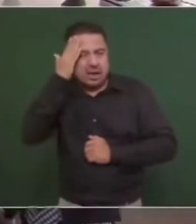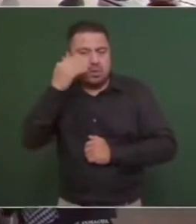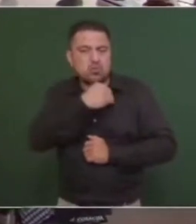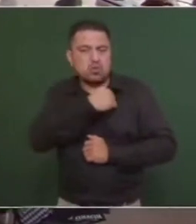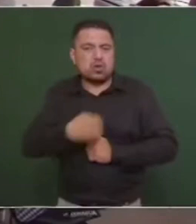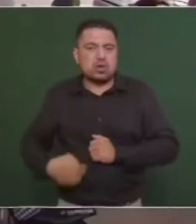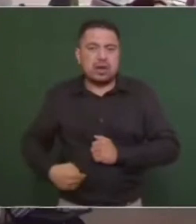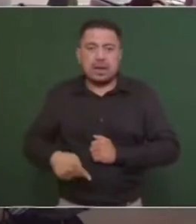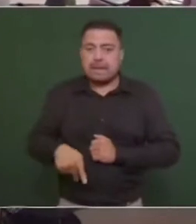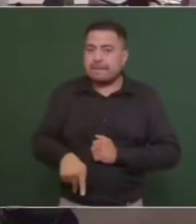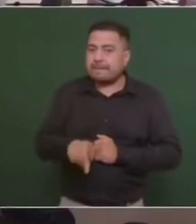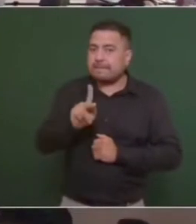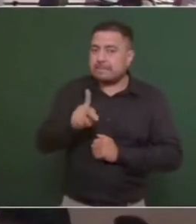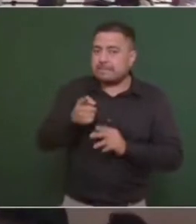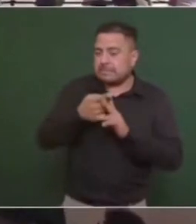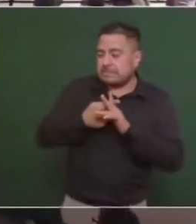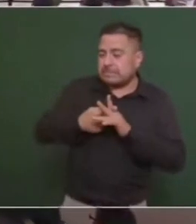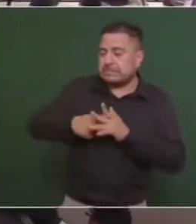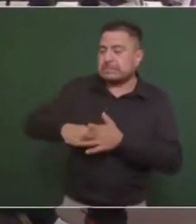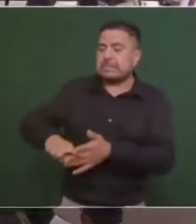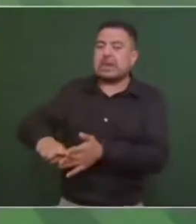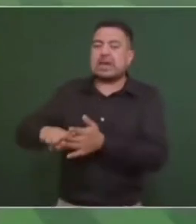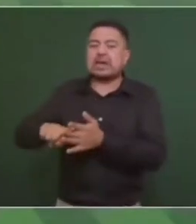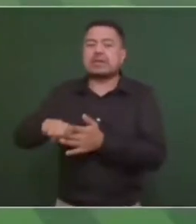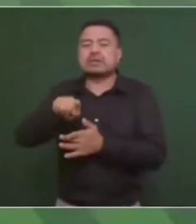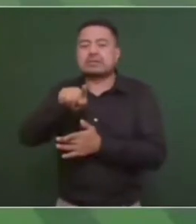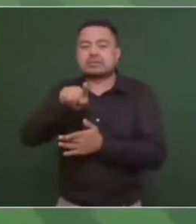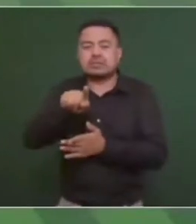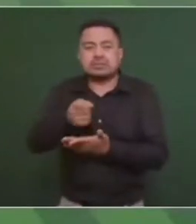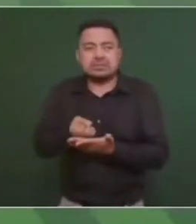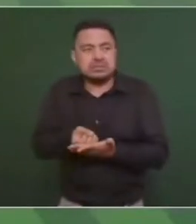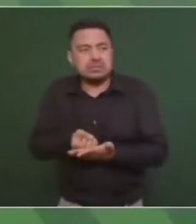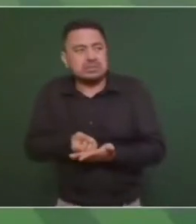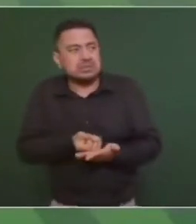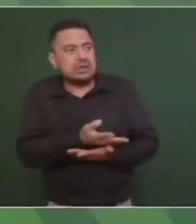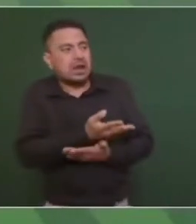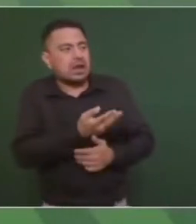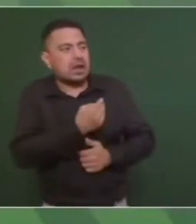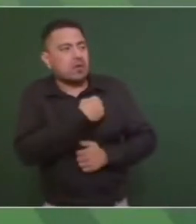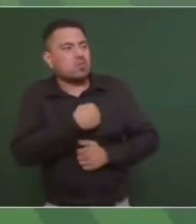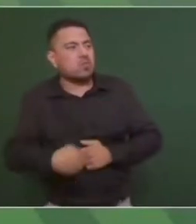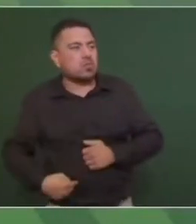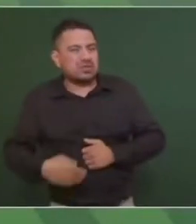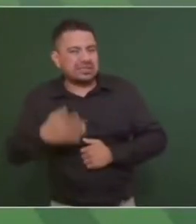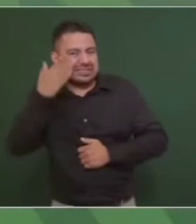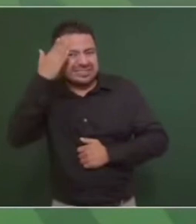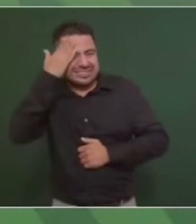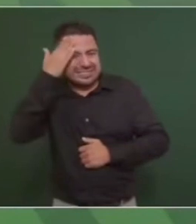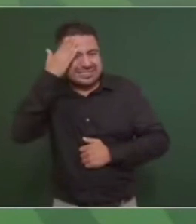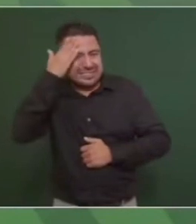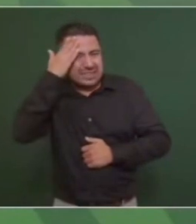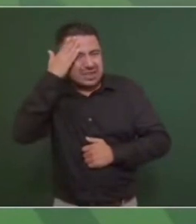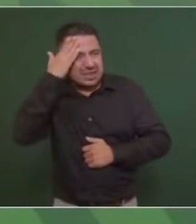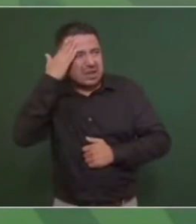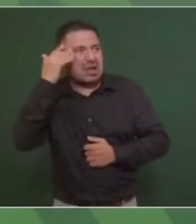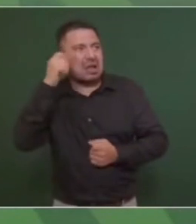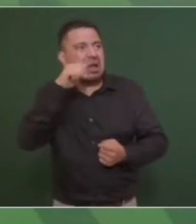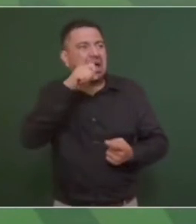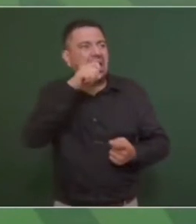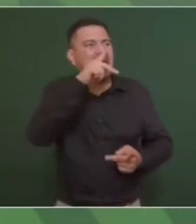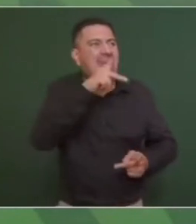pero apenas sale Uno de la cabecera municipal ya no hay nada seguimos como antes en